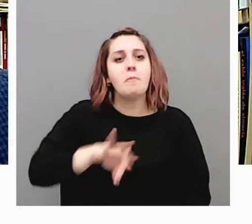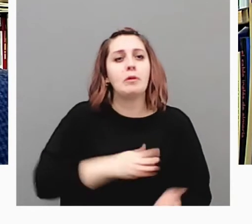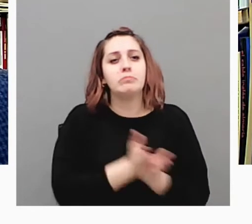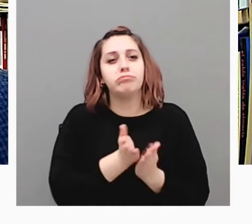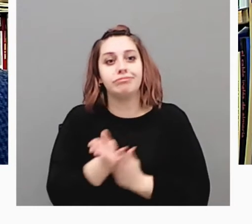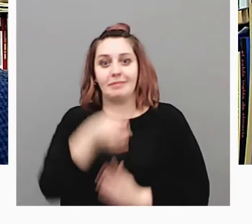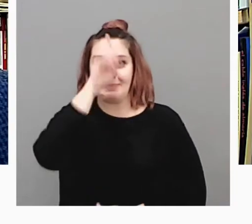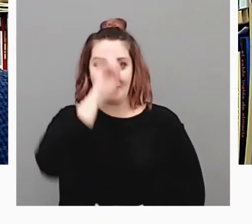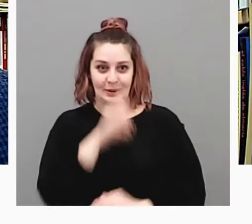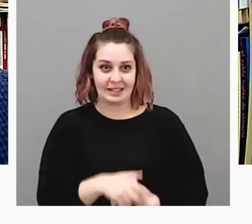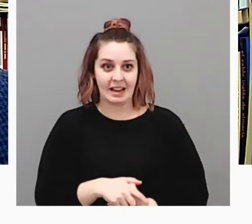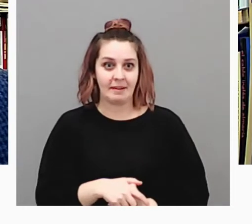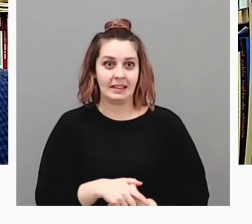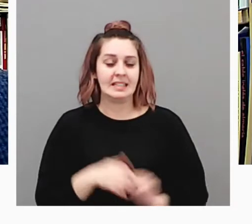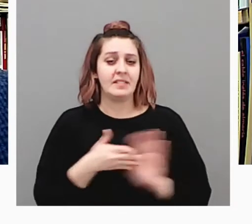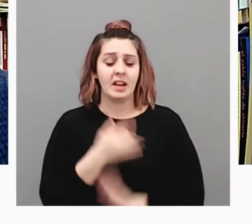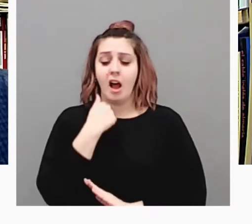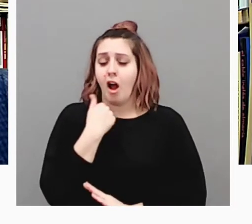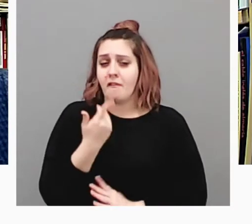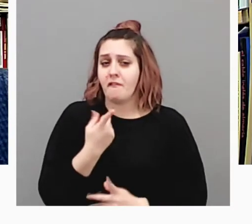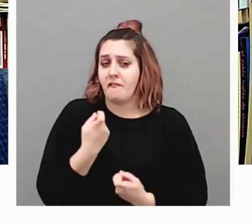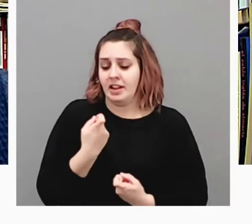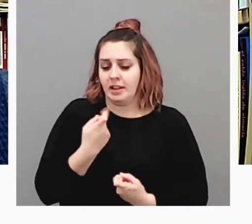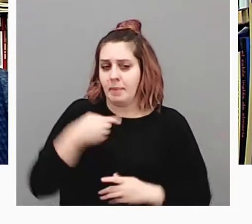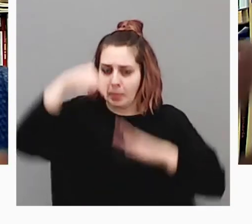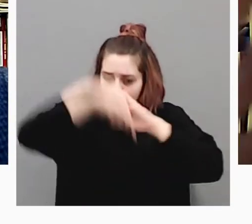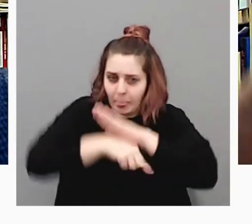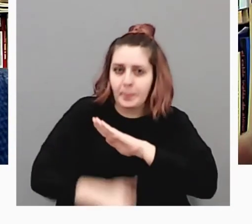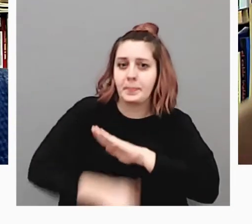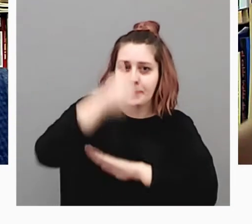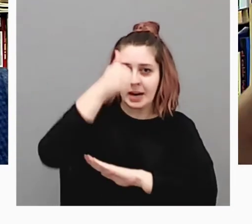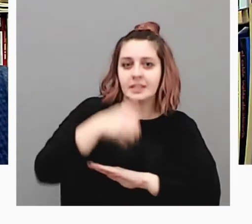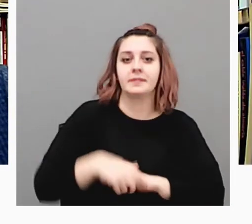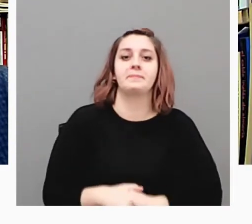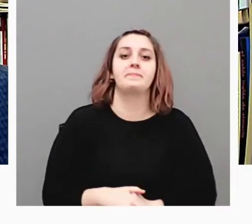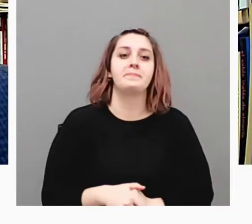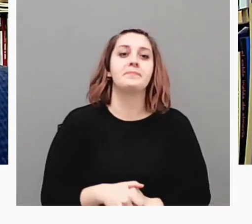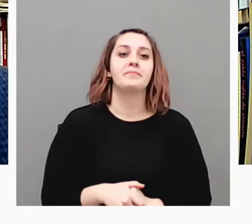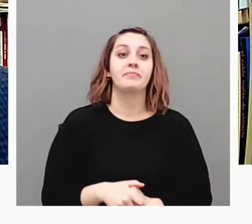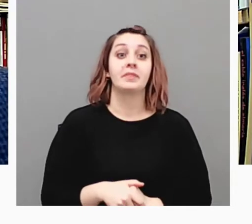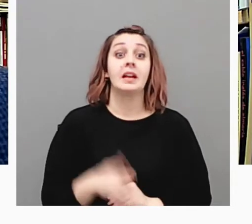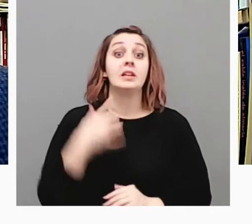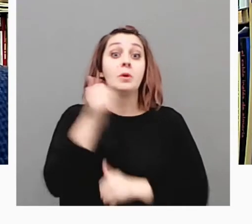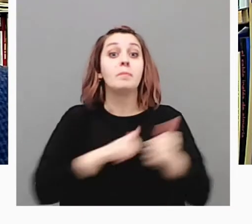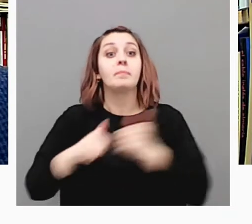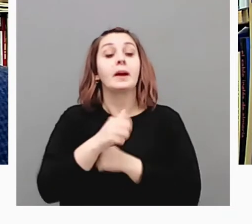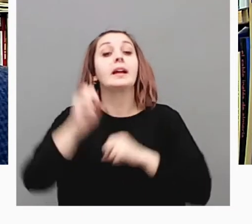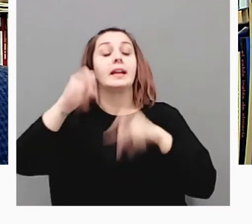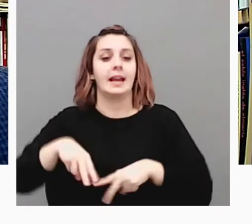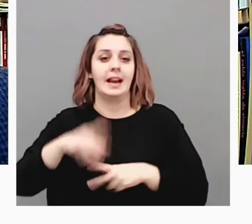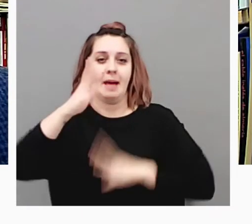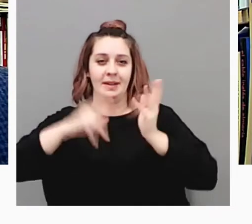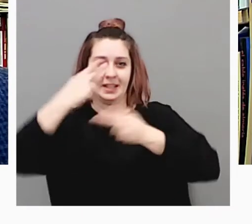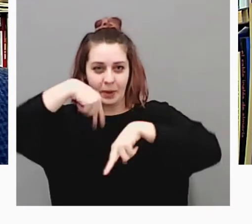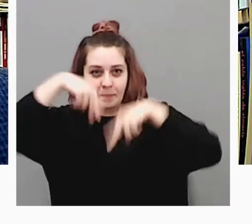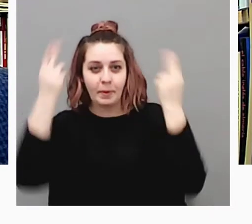todavía una asignatura pendiente de desarrollo. Quizás en esto lleve la delantera a la Administración y a mí me gustaría